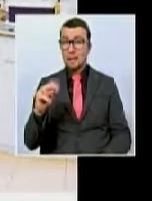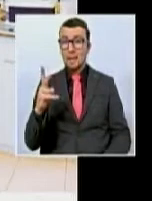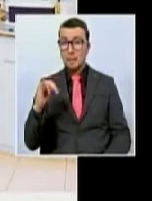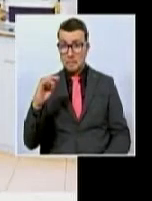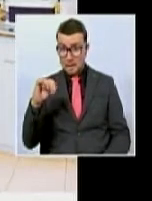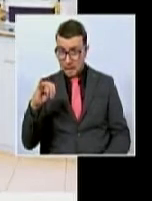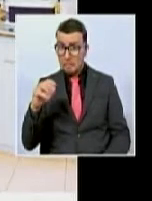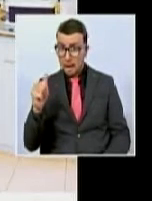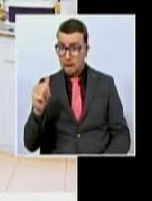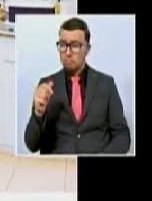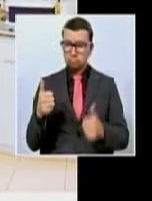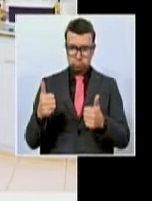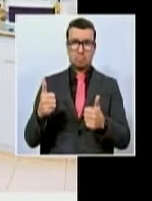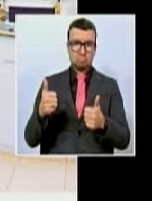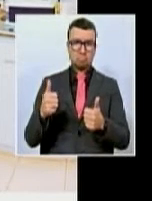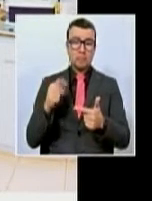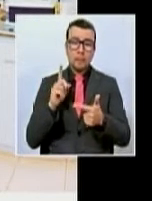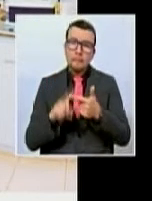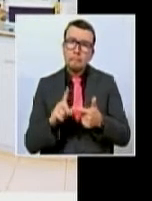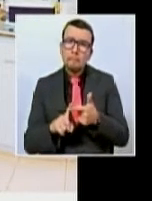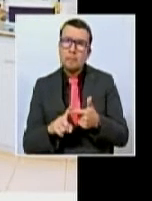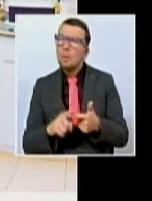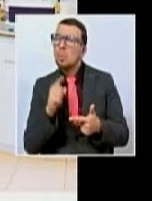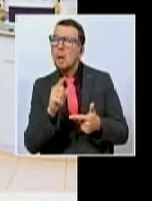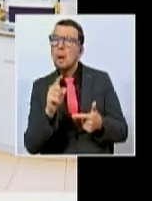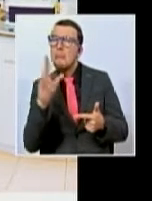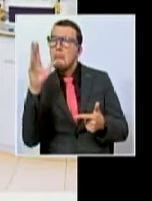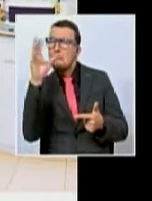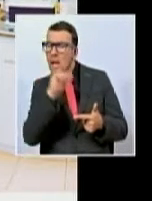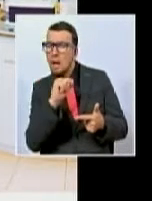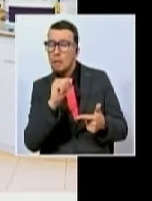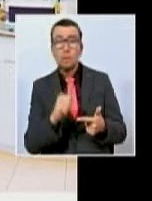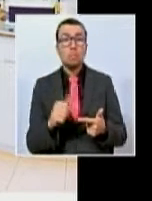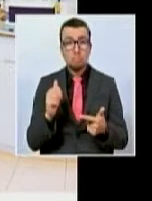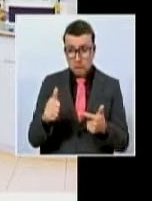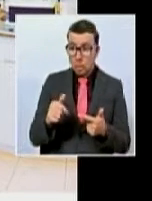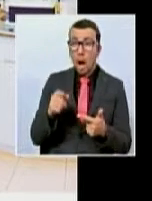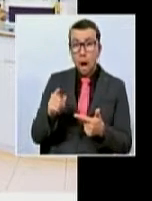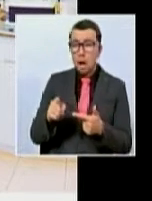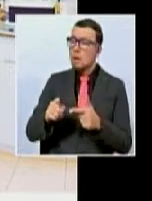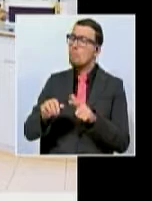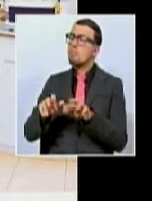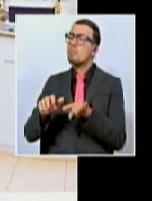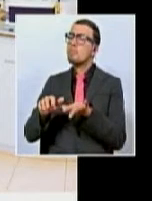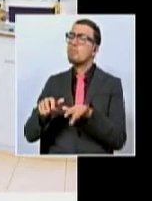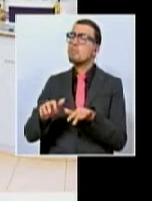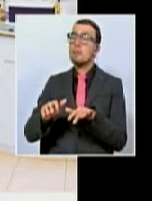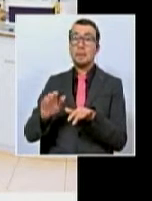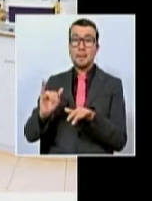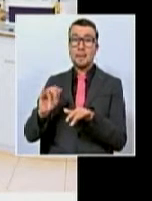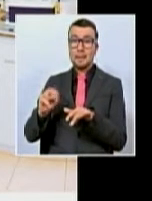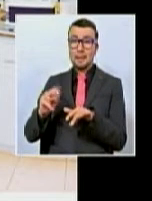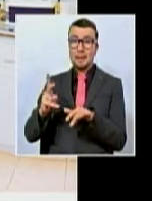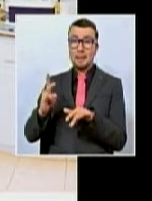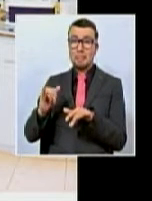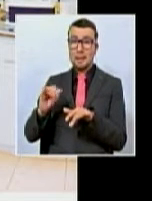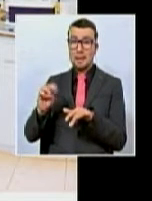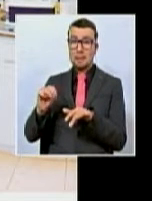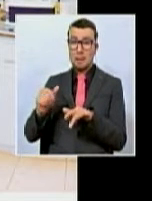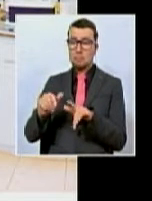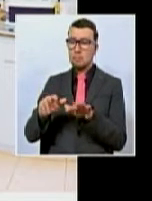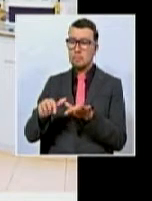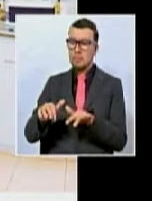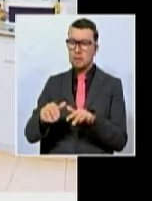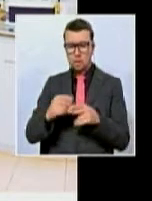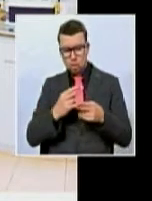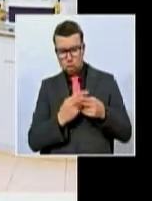segundo requisito legal es que usted, como consumidor, puede consultar en la página del INVIMA, por ejemplo, ese número de registro